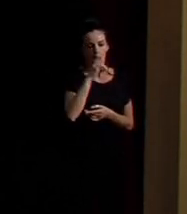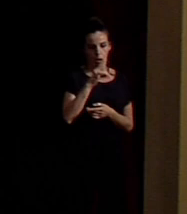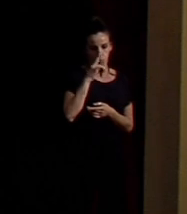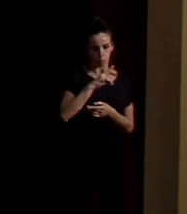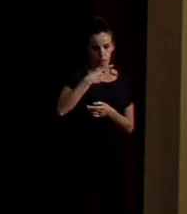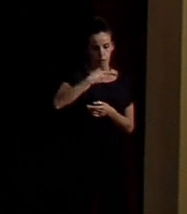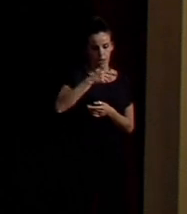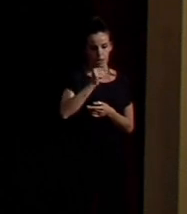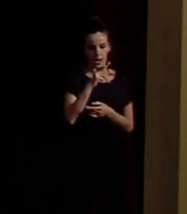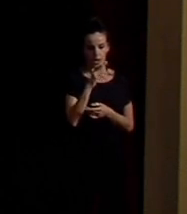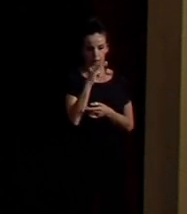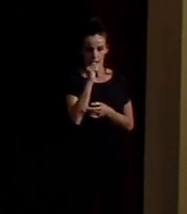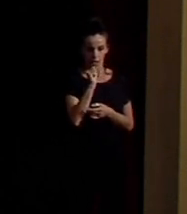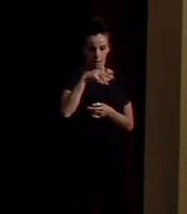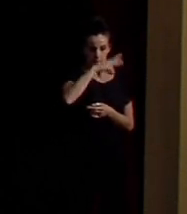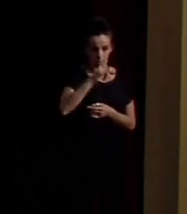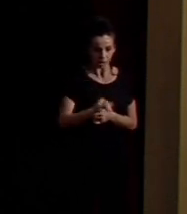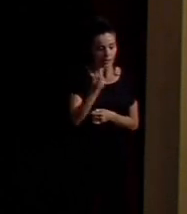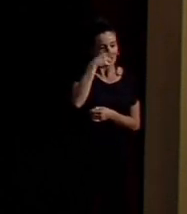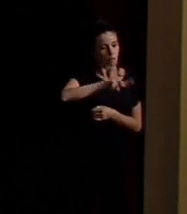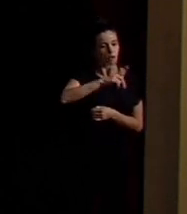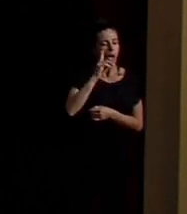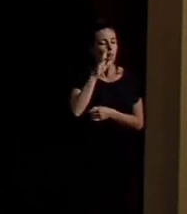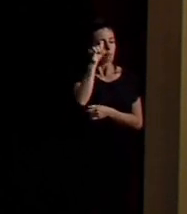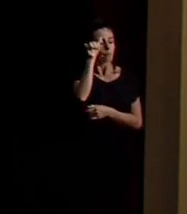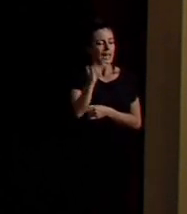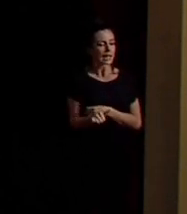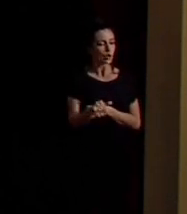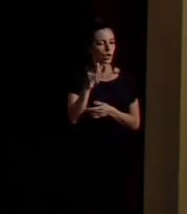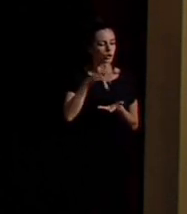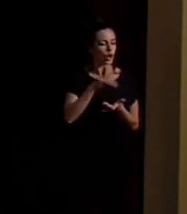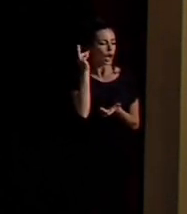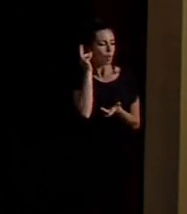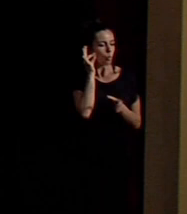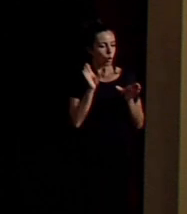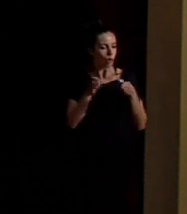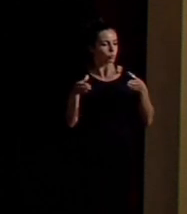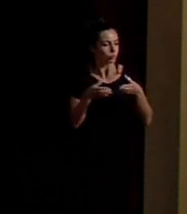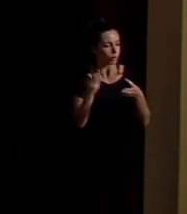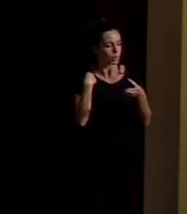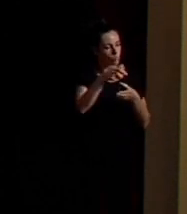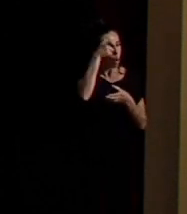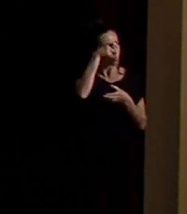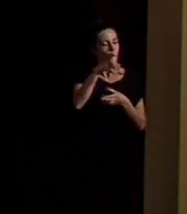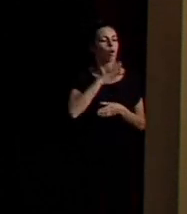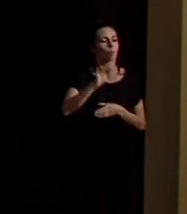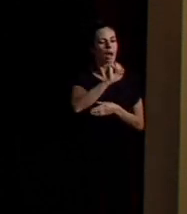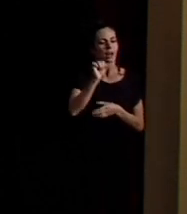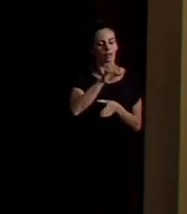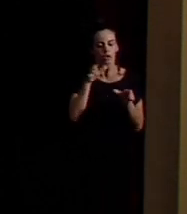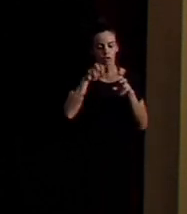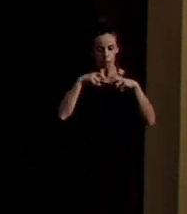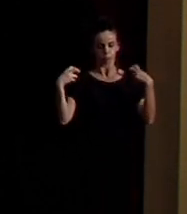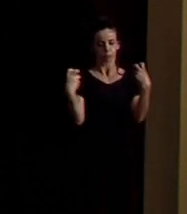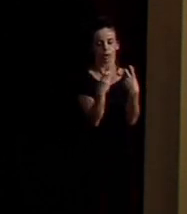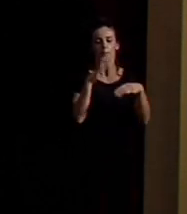todos recordaréis ese momento de la película de José Luis Cuerda, ¿no?, donde se reúnen las mujeres de ese pueblo fantástico para votar quién